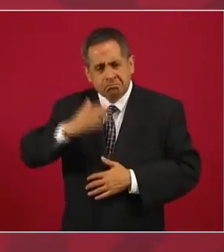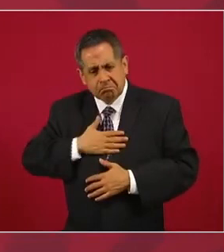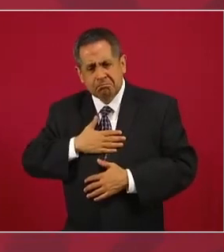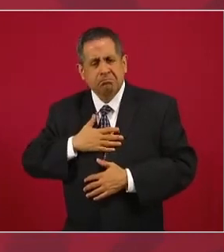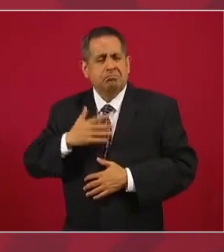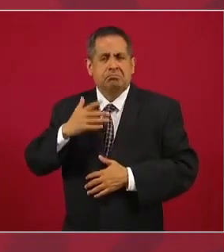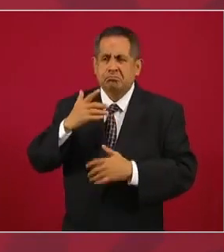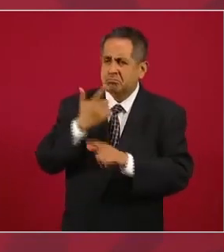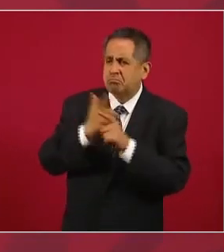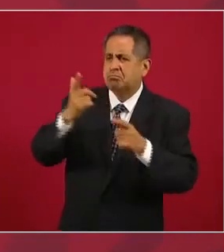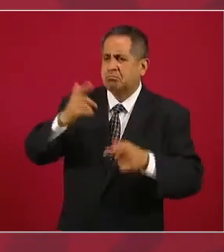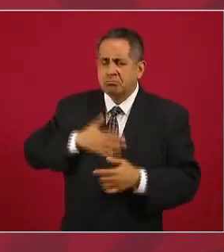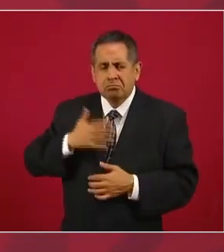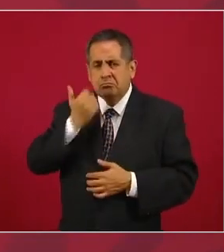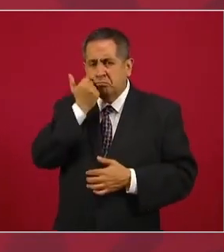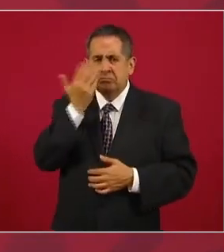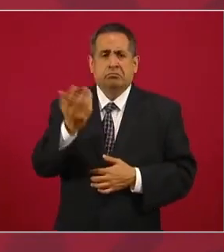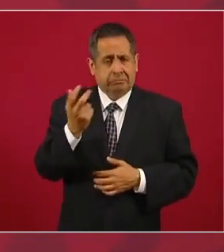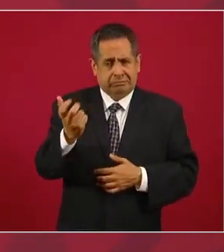se conquistan.